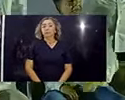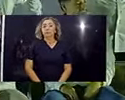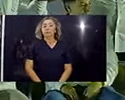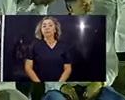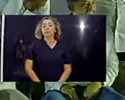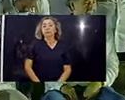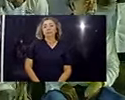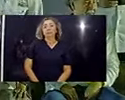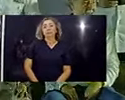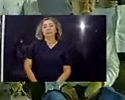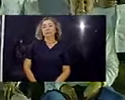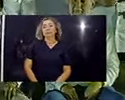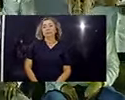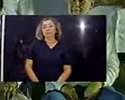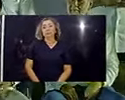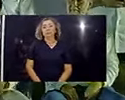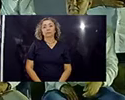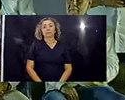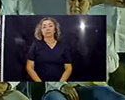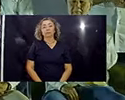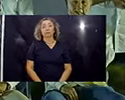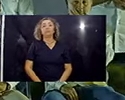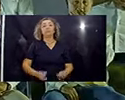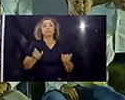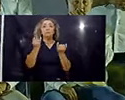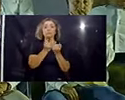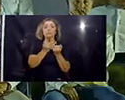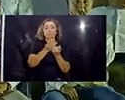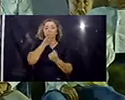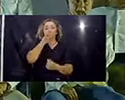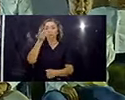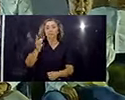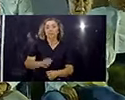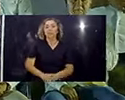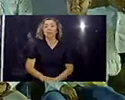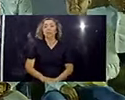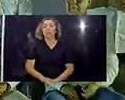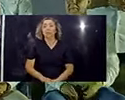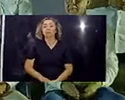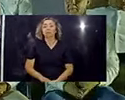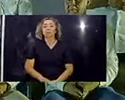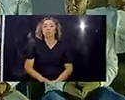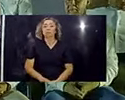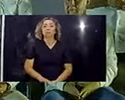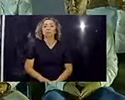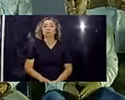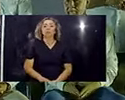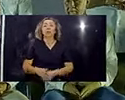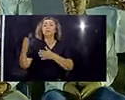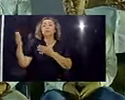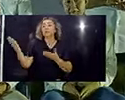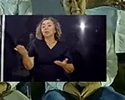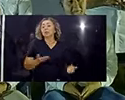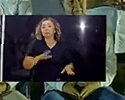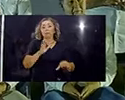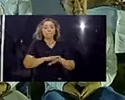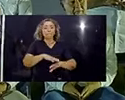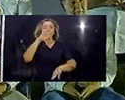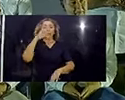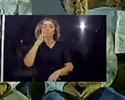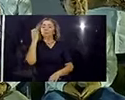aprobado qué más Les propongo Les propongo traer más escuelas al sur